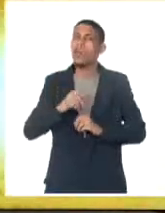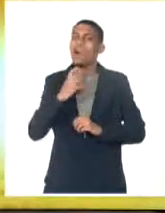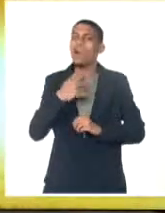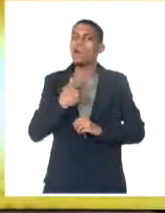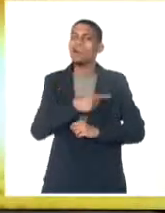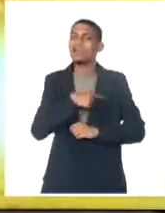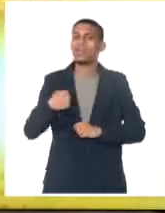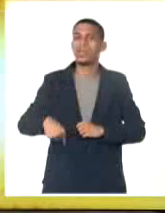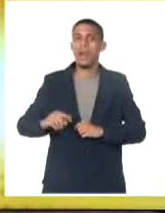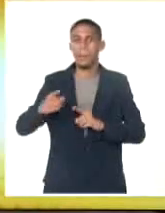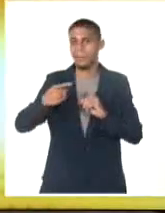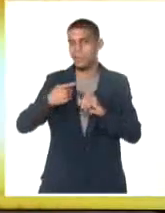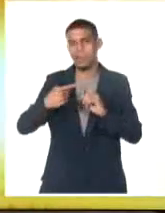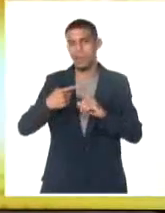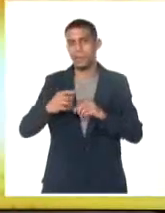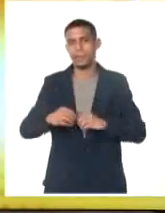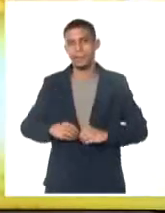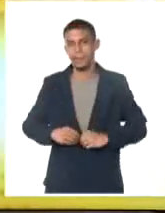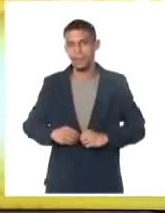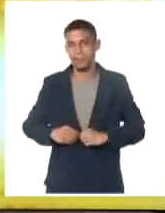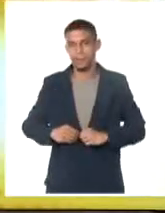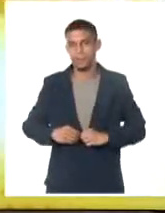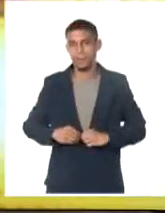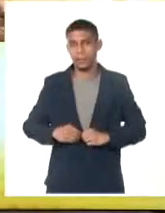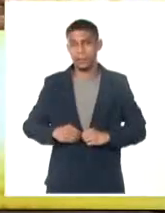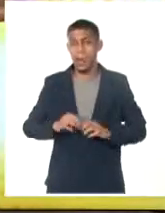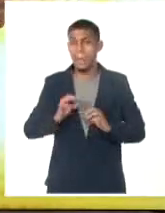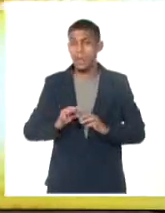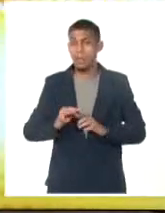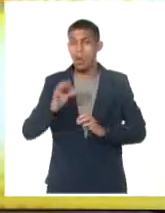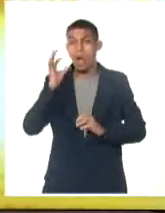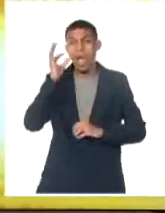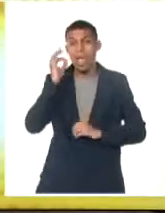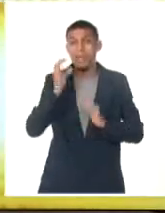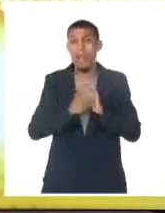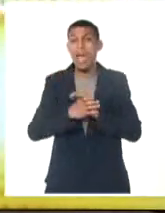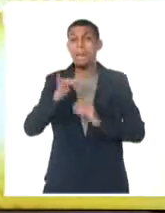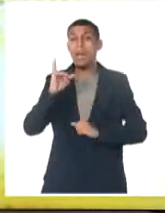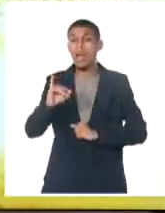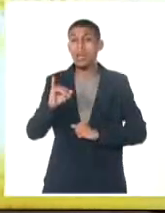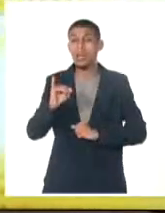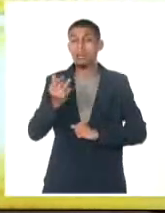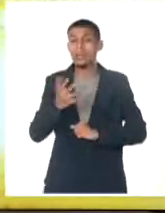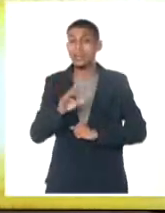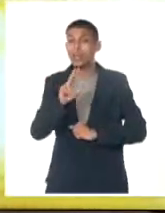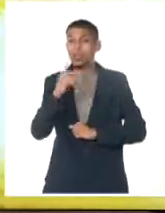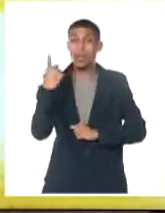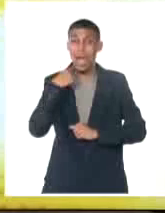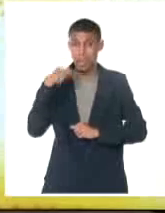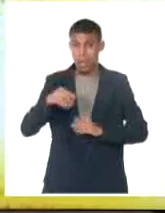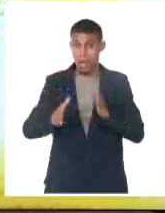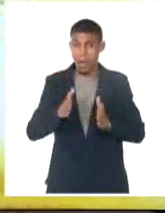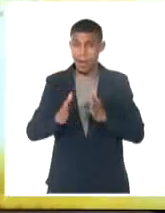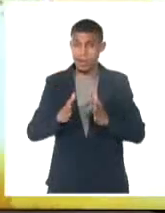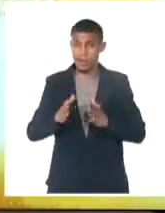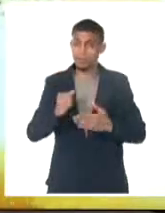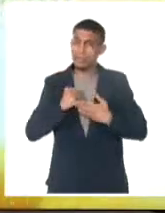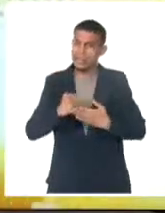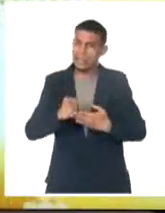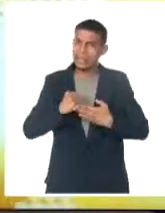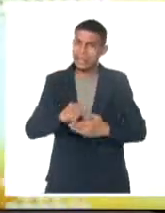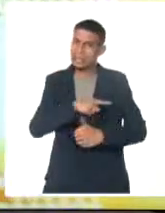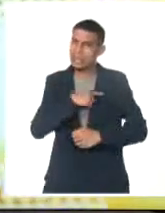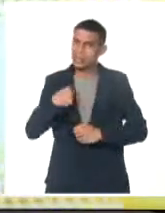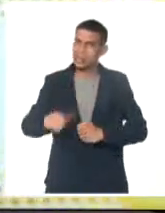chino en la mira de las discusiones, pues el FMI pronosticó que entre 2023 y 2028 la contribución de China al crecimiento